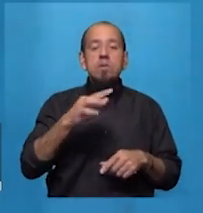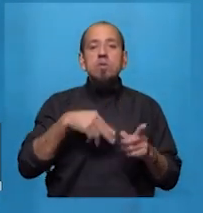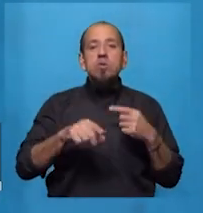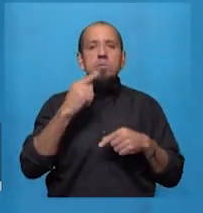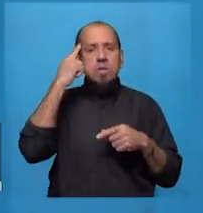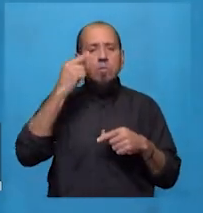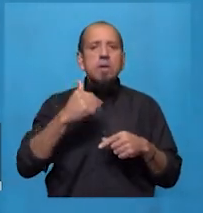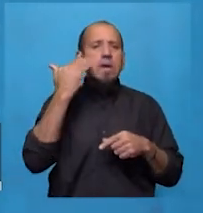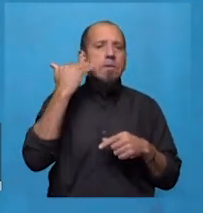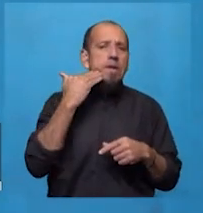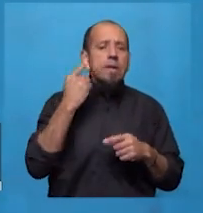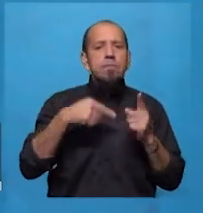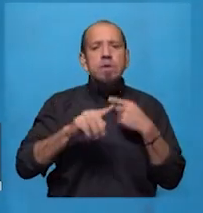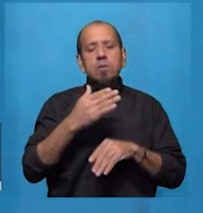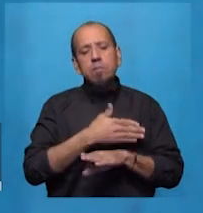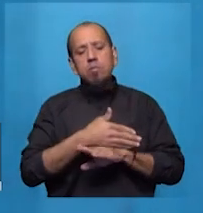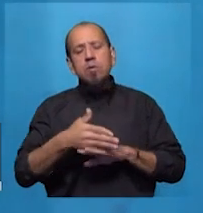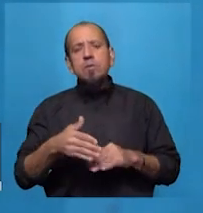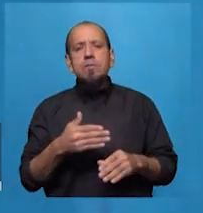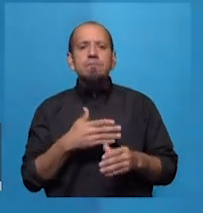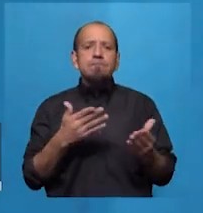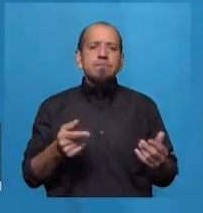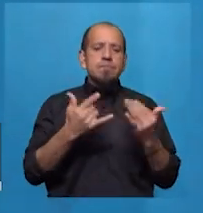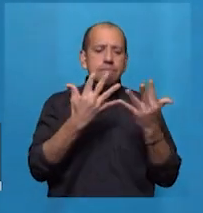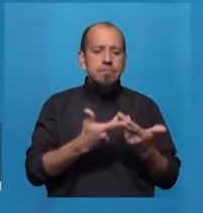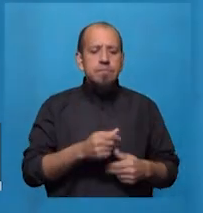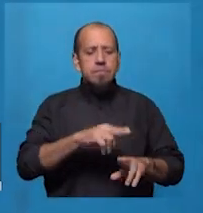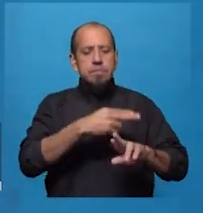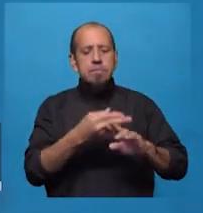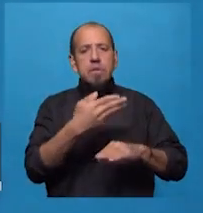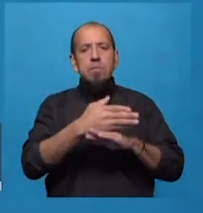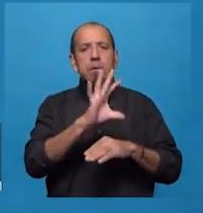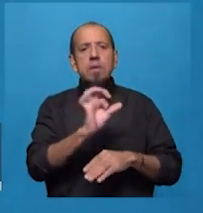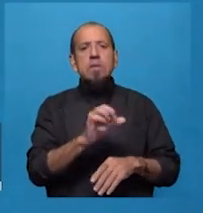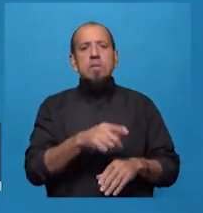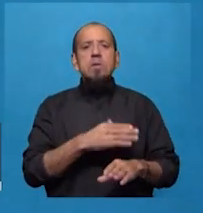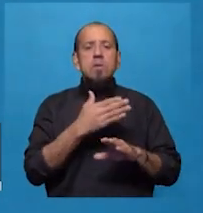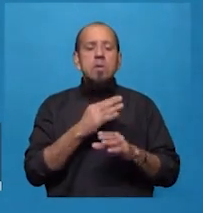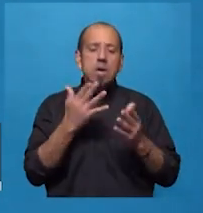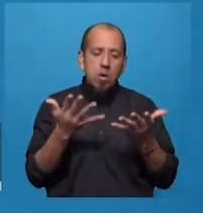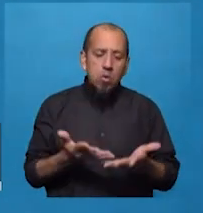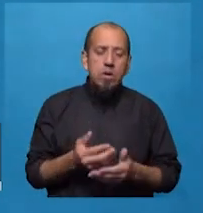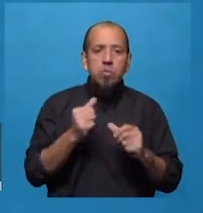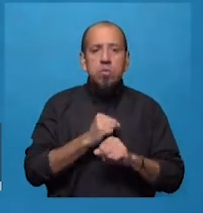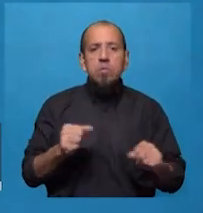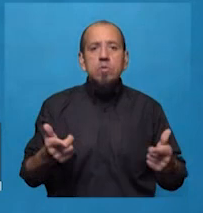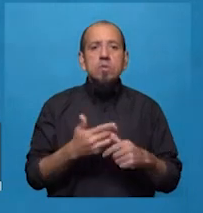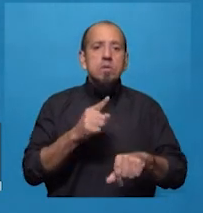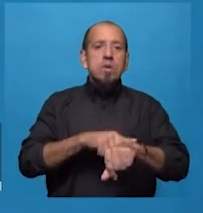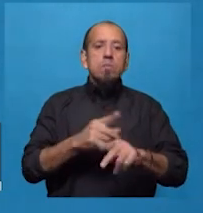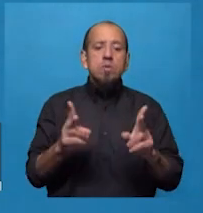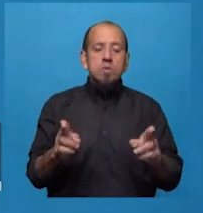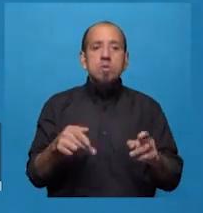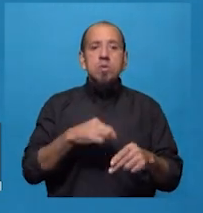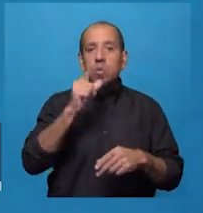el mes de abril pero luego que se dilató todo lo de la Reforma a la jubilaciones recién lo pudimos ingresar ahora y tenemos este plazo porque en